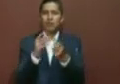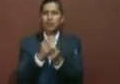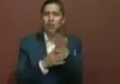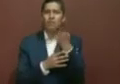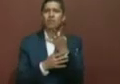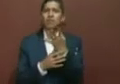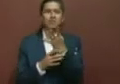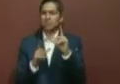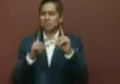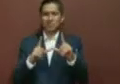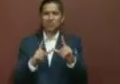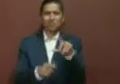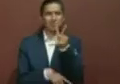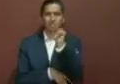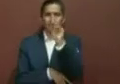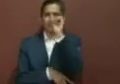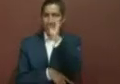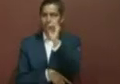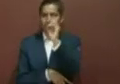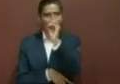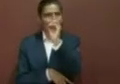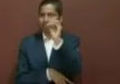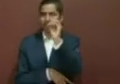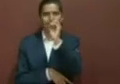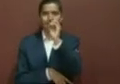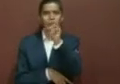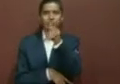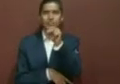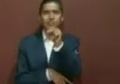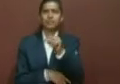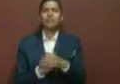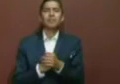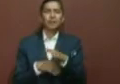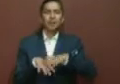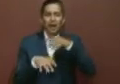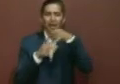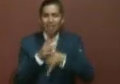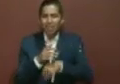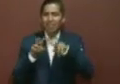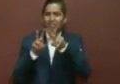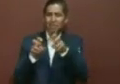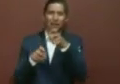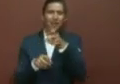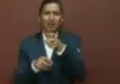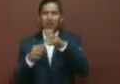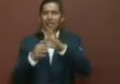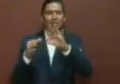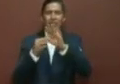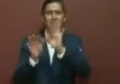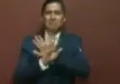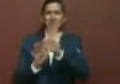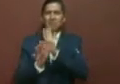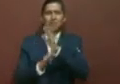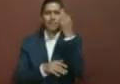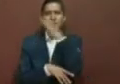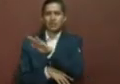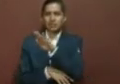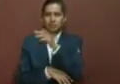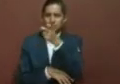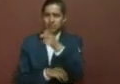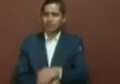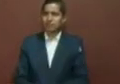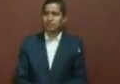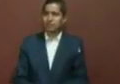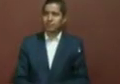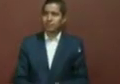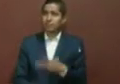emplacamiento o reemplacamiento, cero. Entonces, ni abundar en el tema para no especular sobre algo que no existe. ¿Y si hay